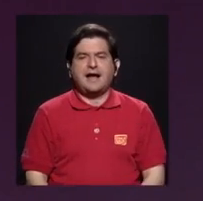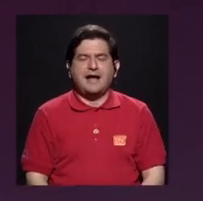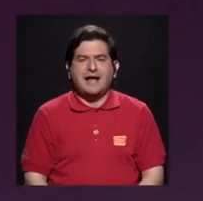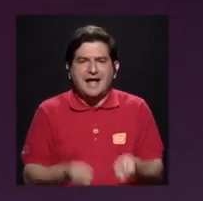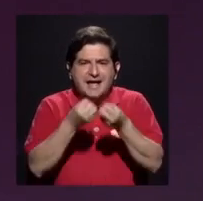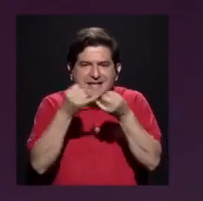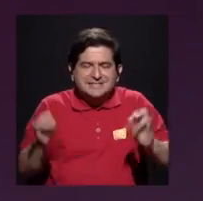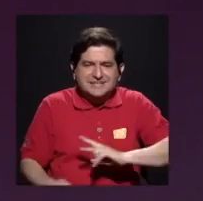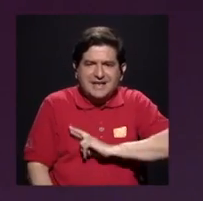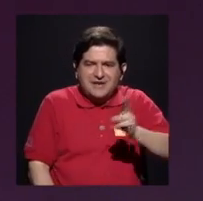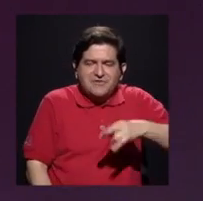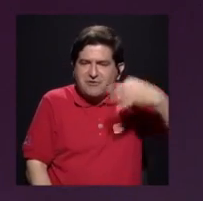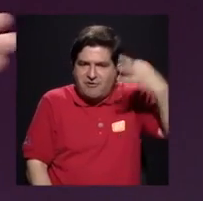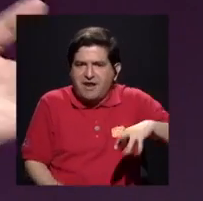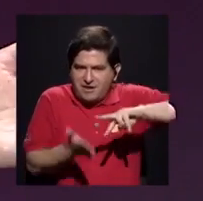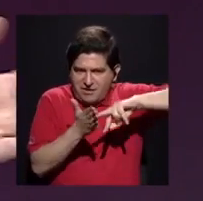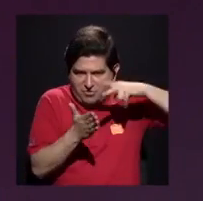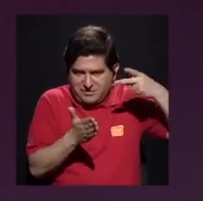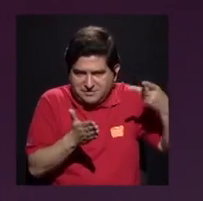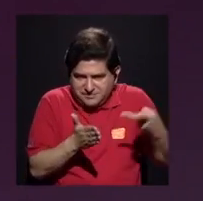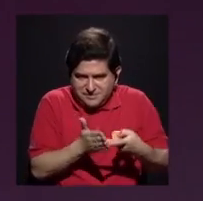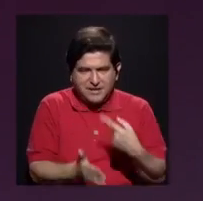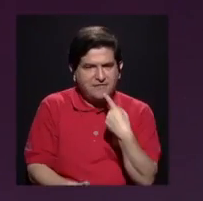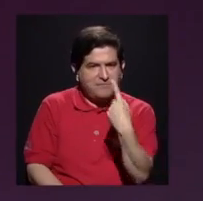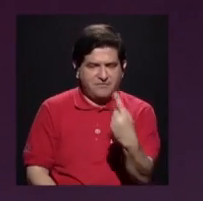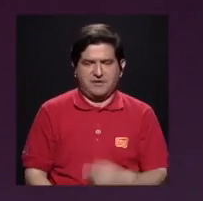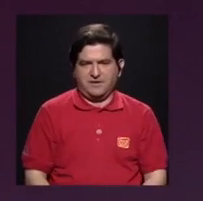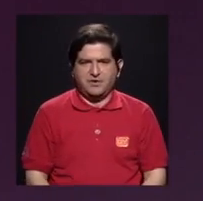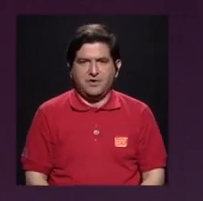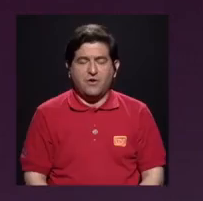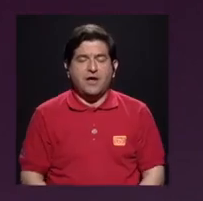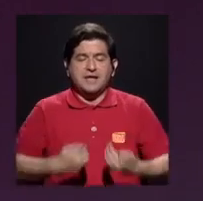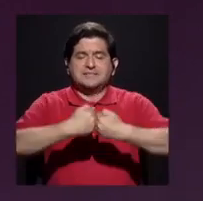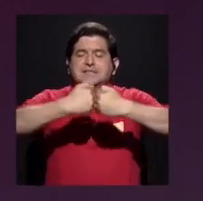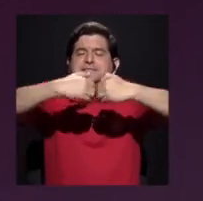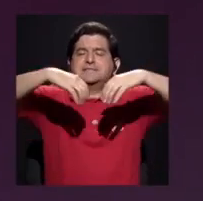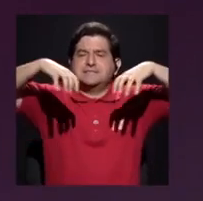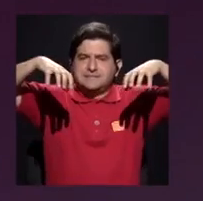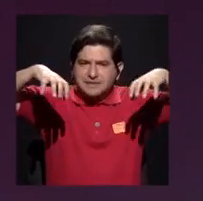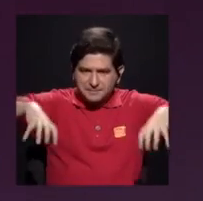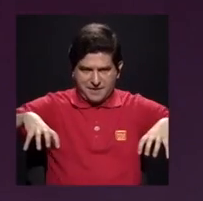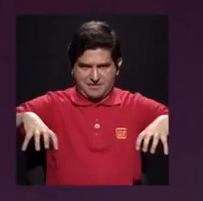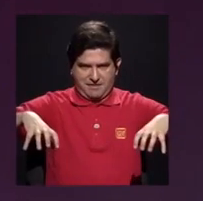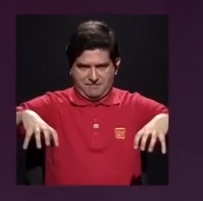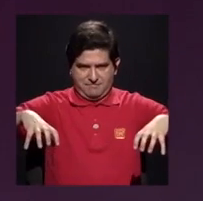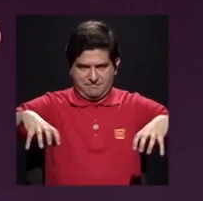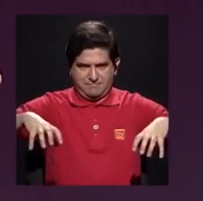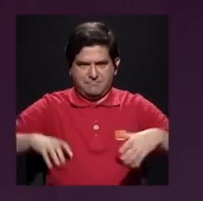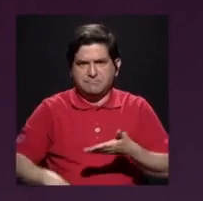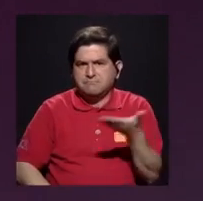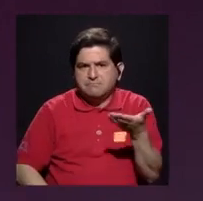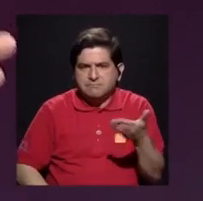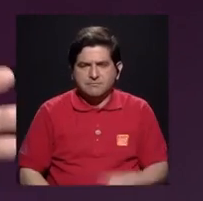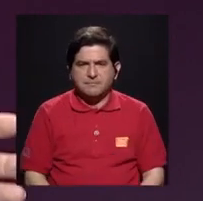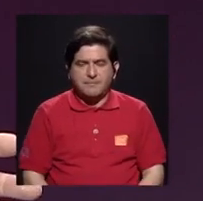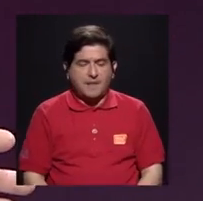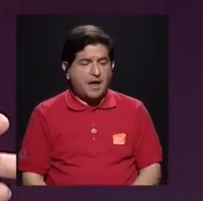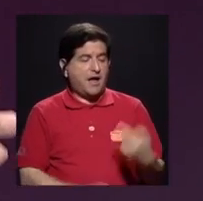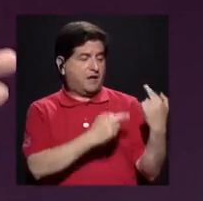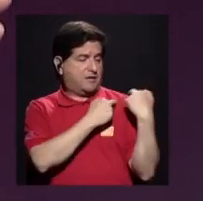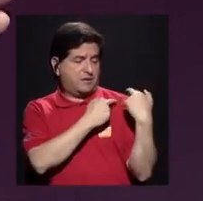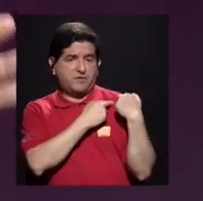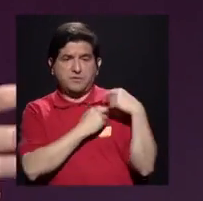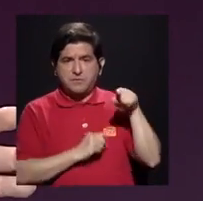como decía al principio lo que implica y lo reafirma este voz es la separación entre las competencias